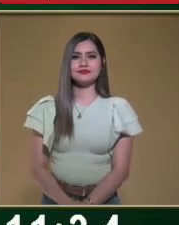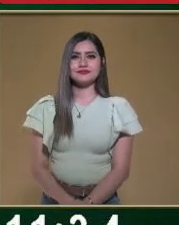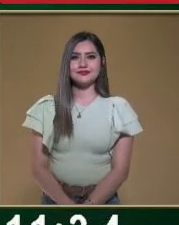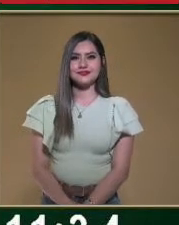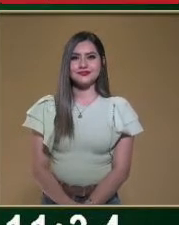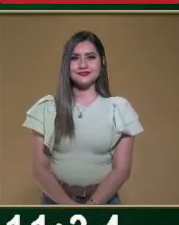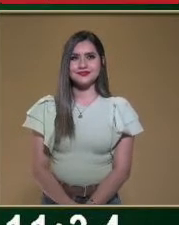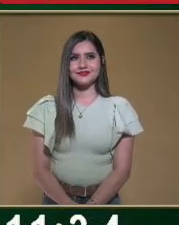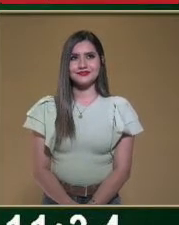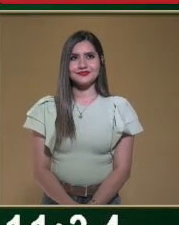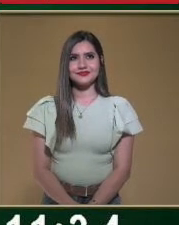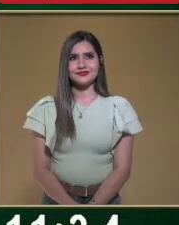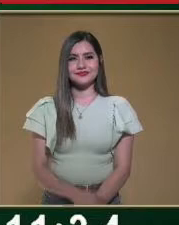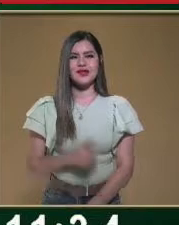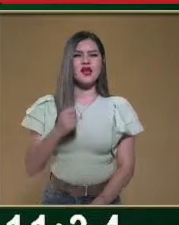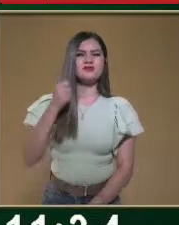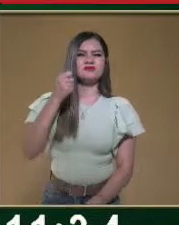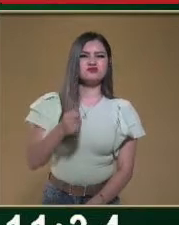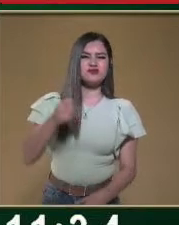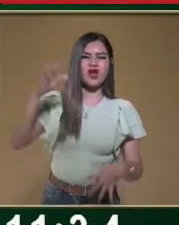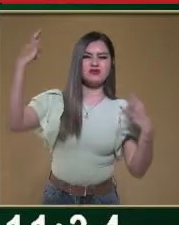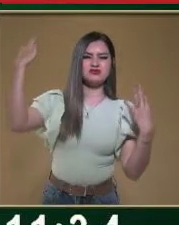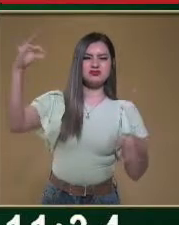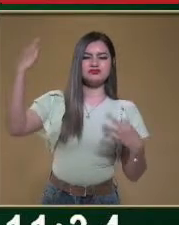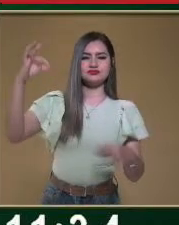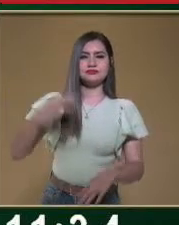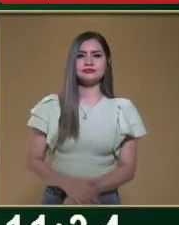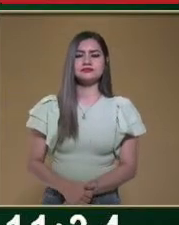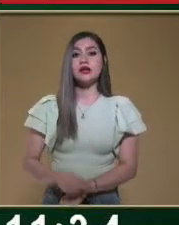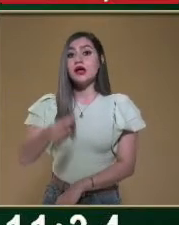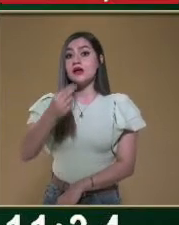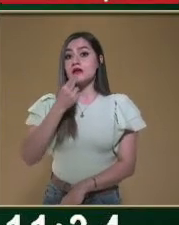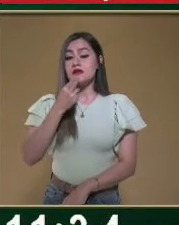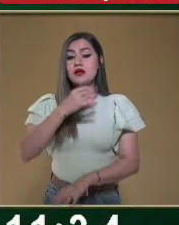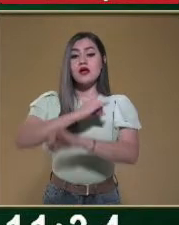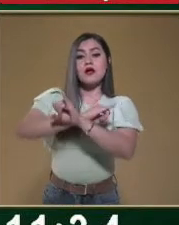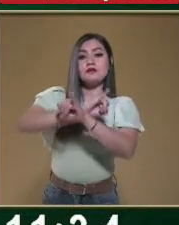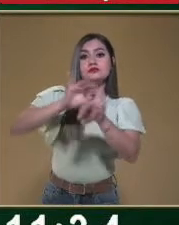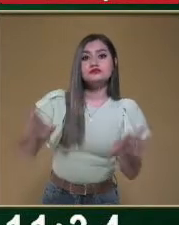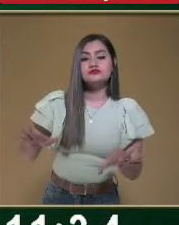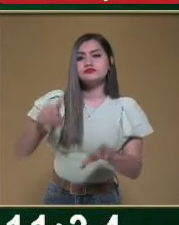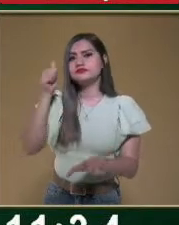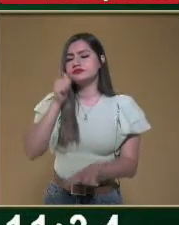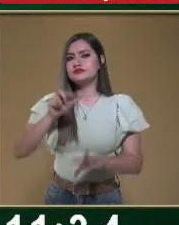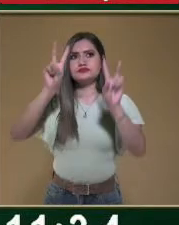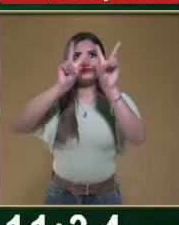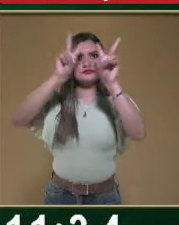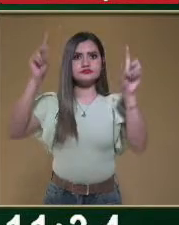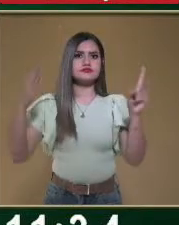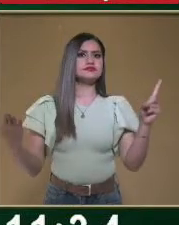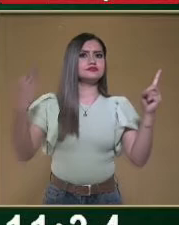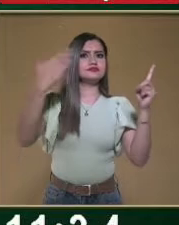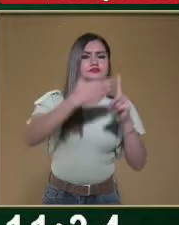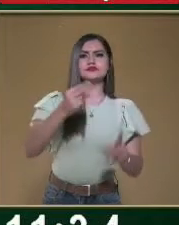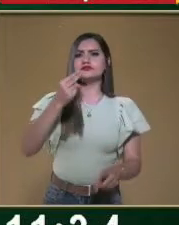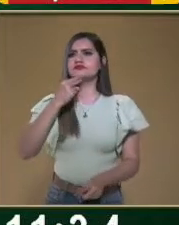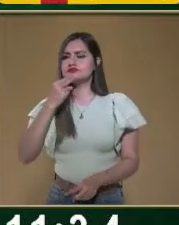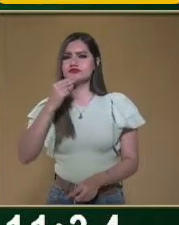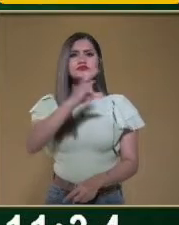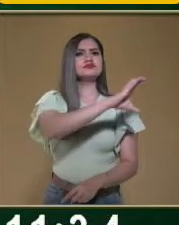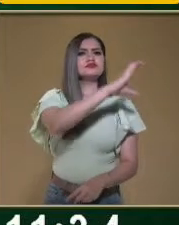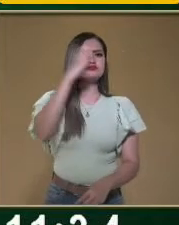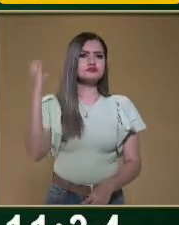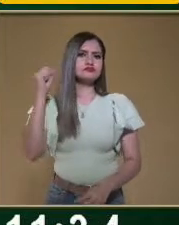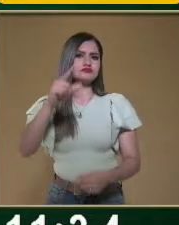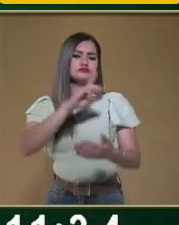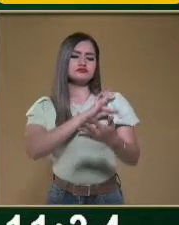¿Qué es un cartel? Es un medio gráfico usado para informar sobre un tema. Utiliza imágenes y